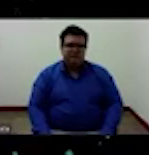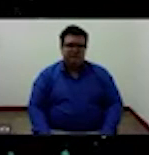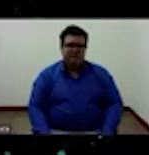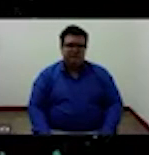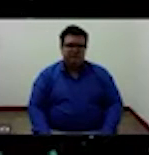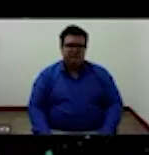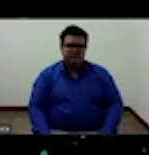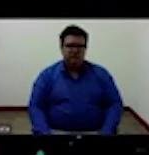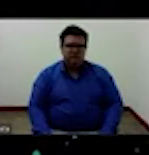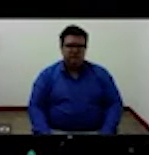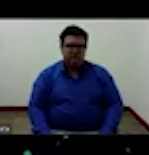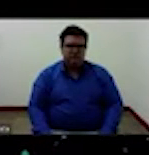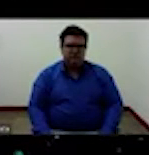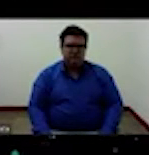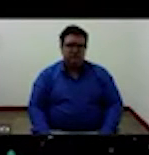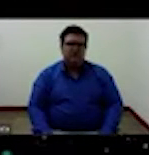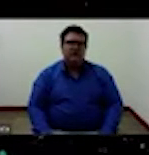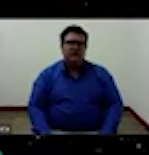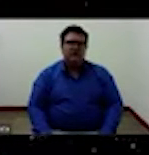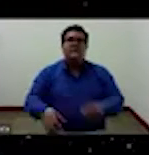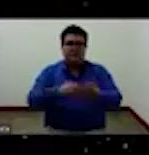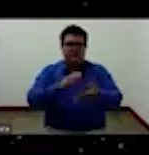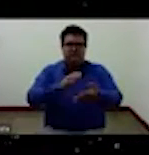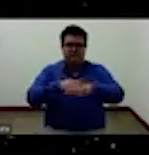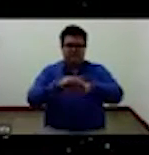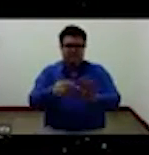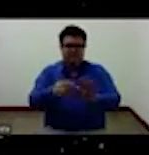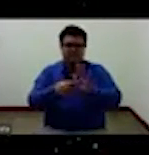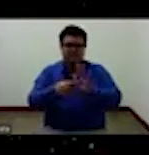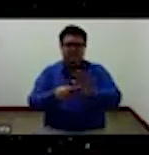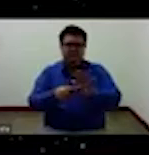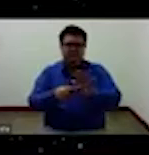les quería mostrar una pieza reciente.